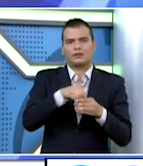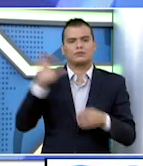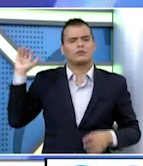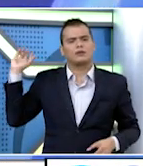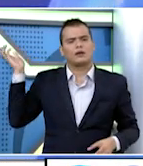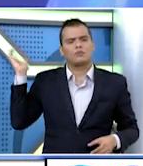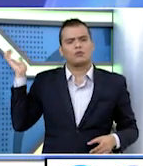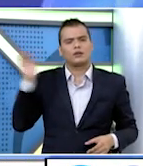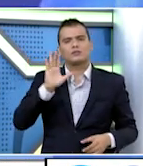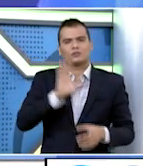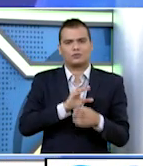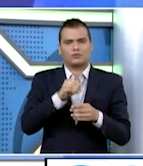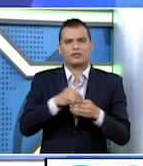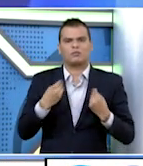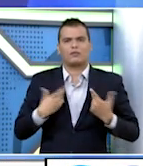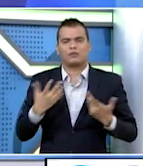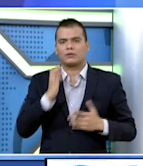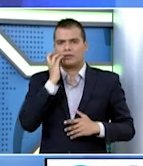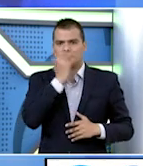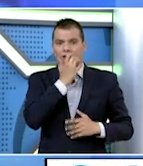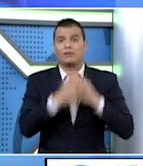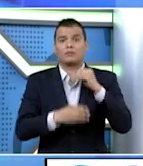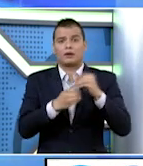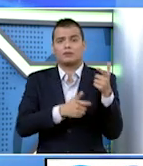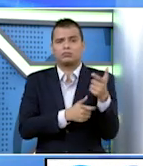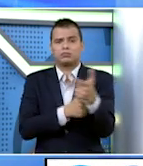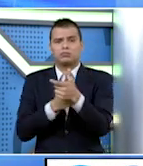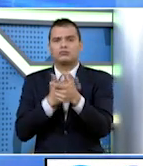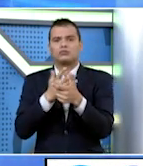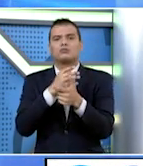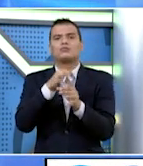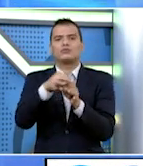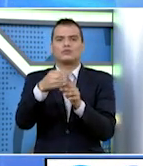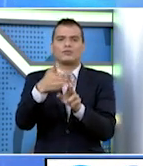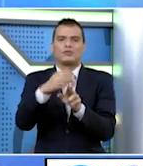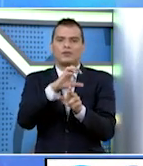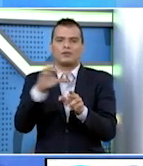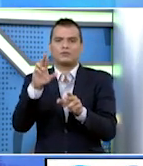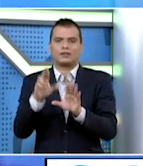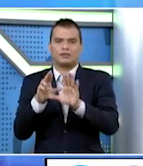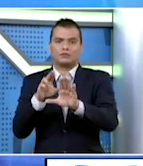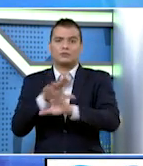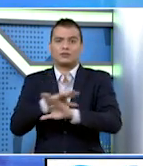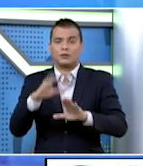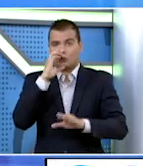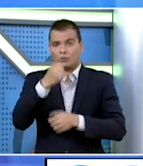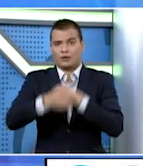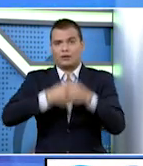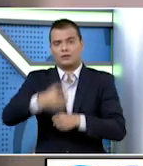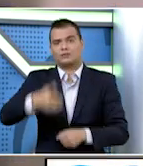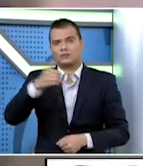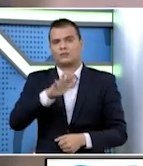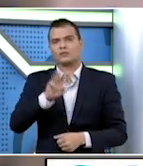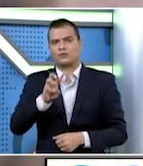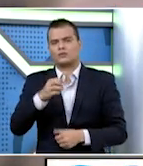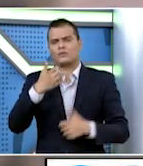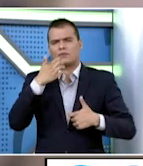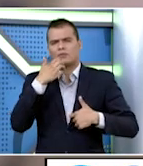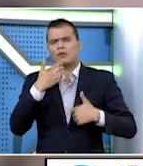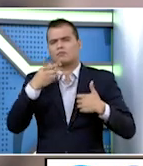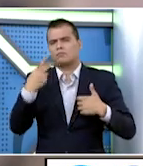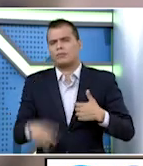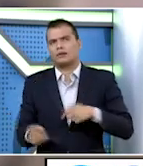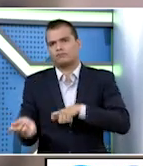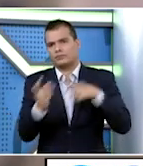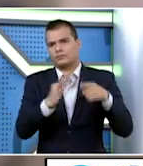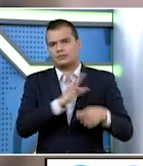Hospital El Rosario en Ginebra y bombero voluntario en el corregimiento de Costa Rica. El hombre de 58 años se encontraba en una clínica de Cali, en donde murió